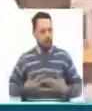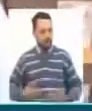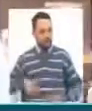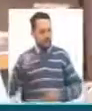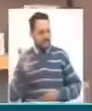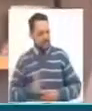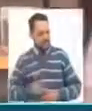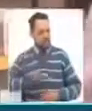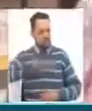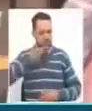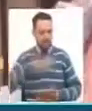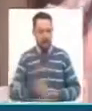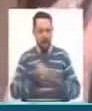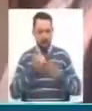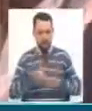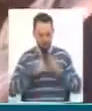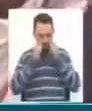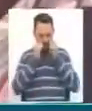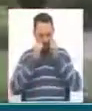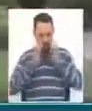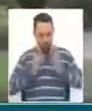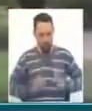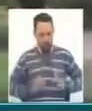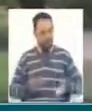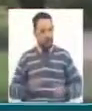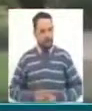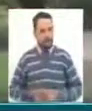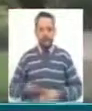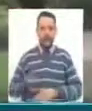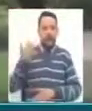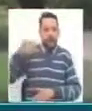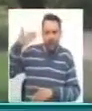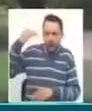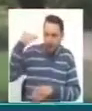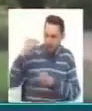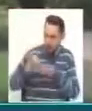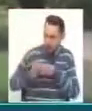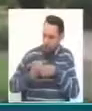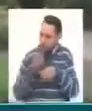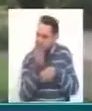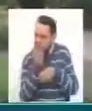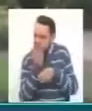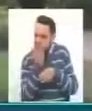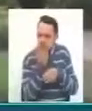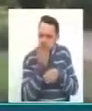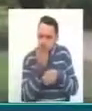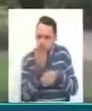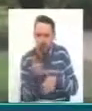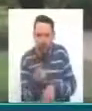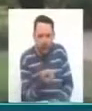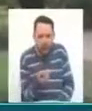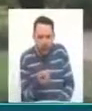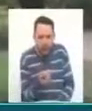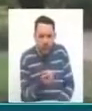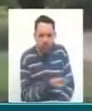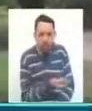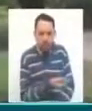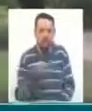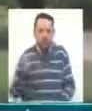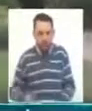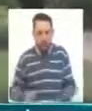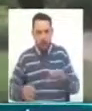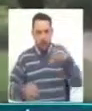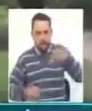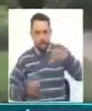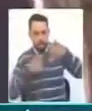que el cuerpo humano necesita. Que es con lo que se alimentaban nuestros ancestros, nuestros indígenas se alimentaban desde acá, desde el centro